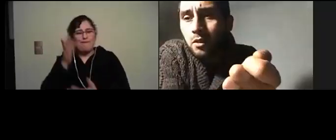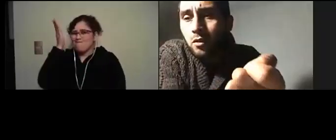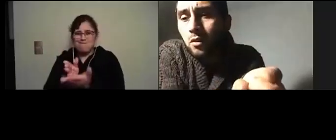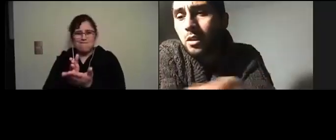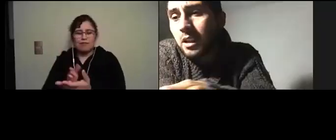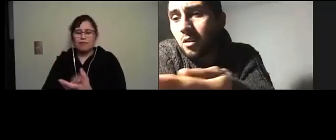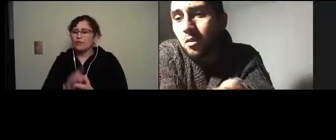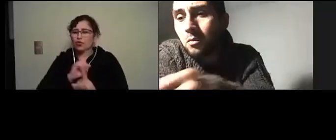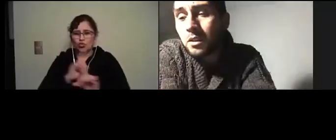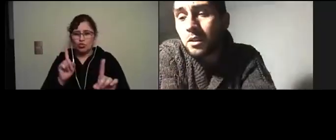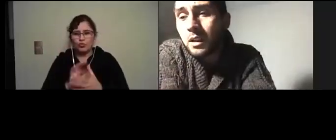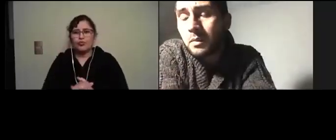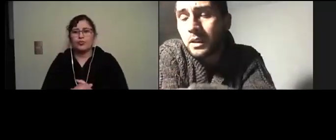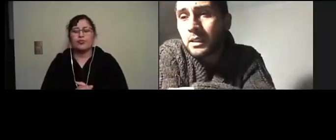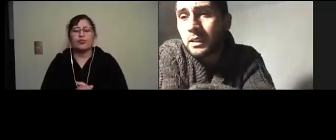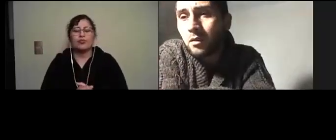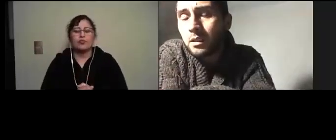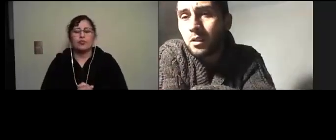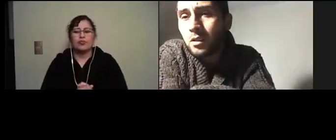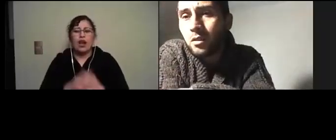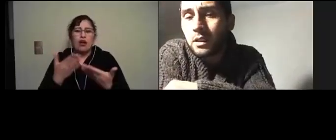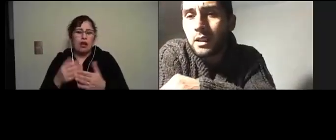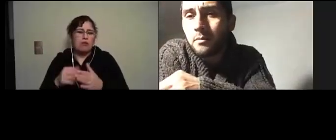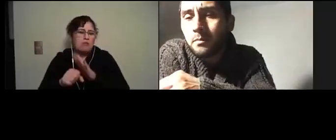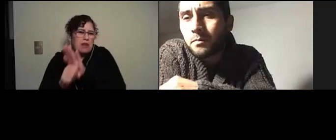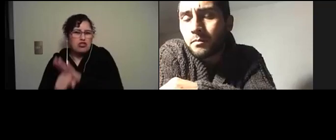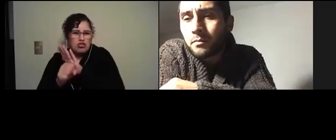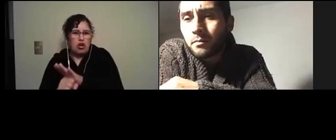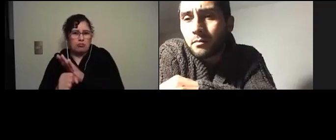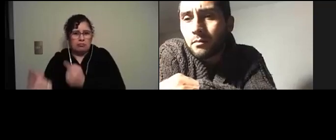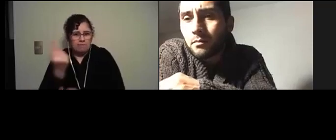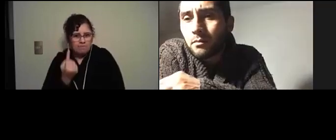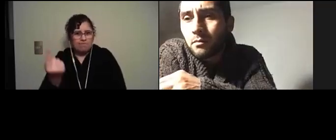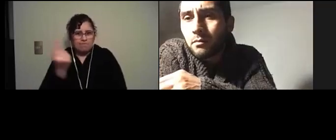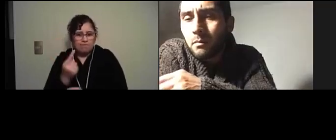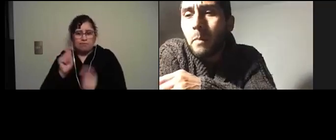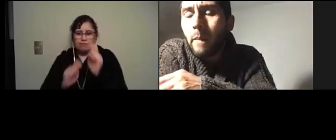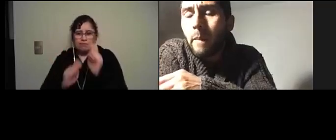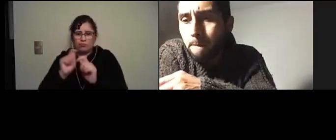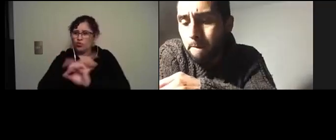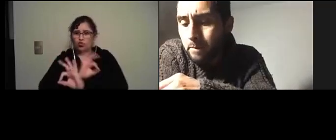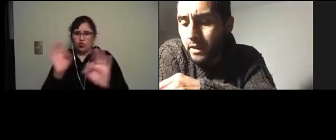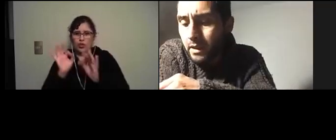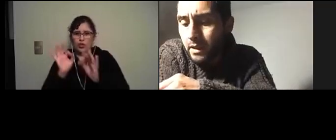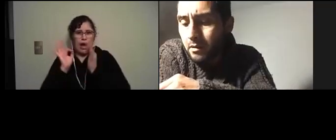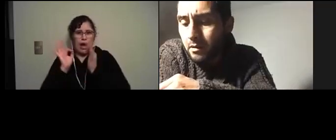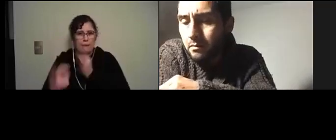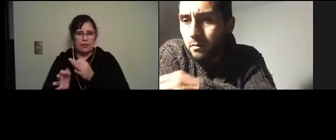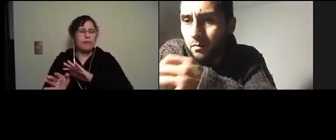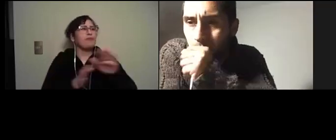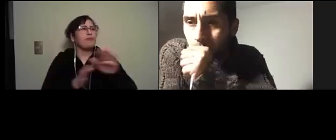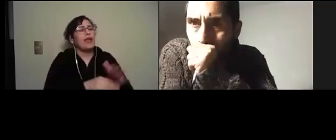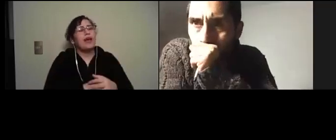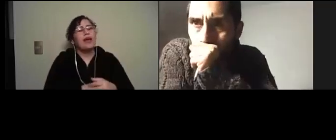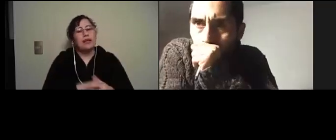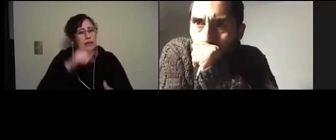persona no sea como presionada para asistir a una sesión, ¿ya? Profe, yo creo que Ujú. lo que más falla quizá en